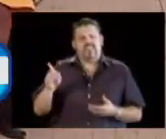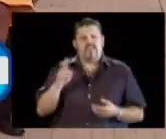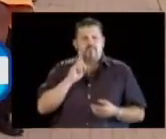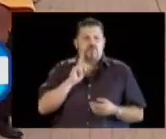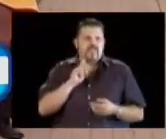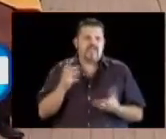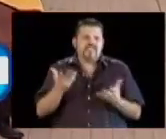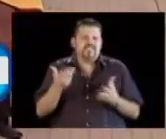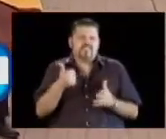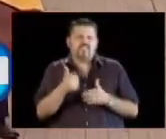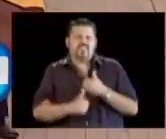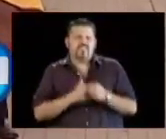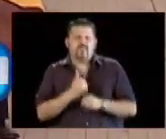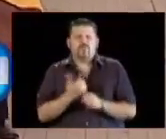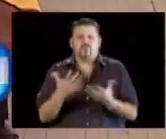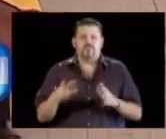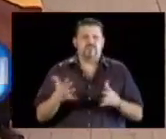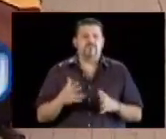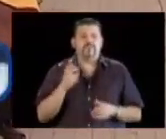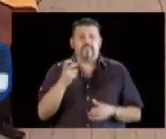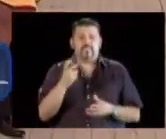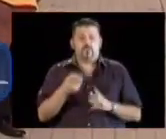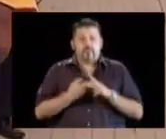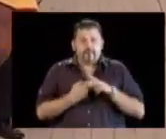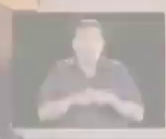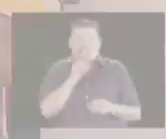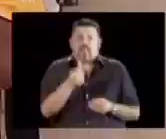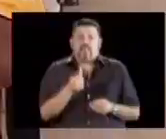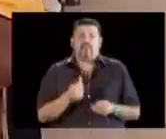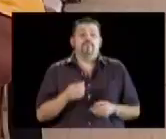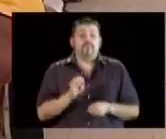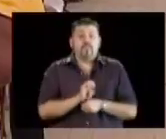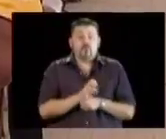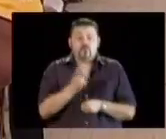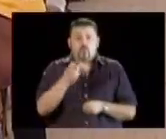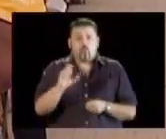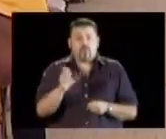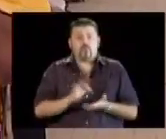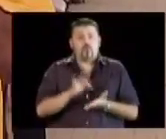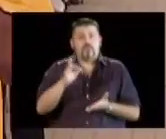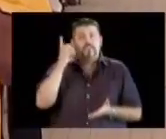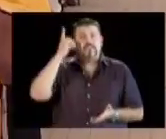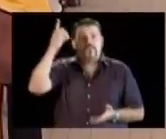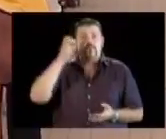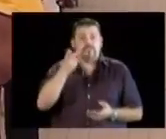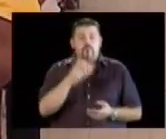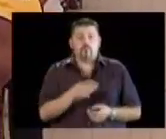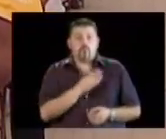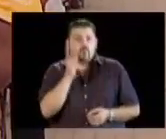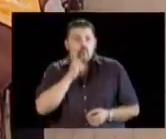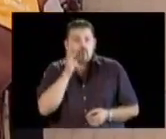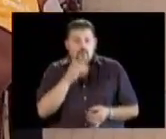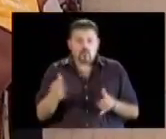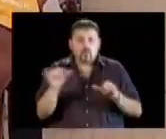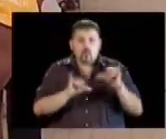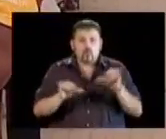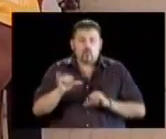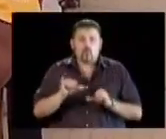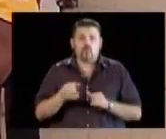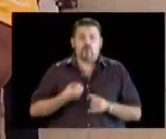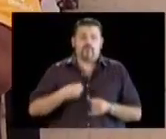6 años, le dimos los productos de OmniLife. Gracias a Dios, OmniLife, tuvimos una buena